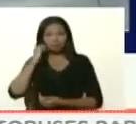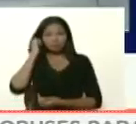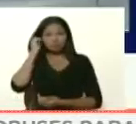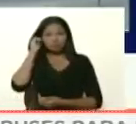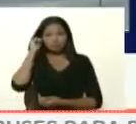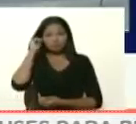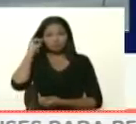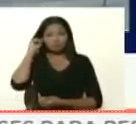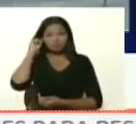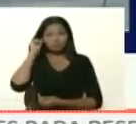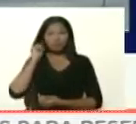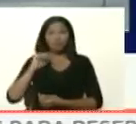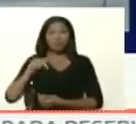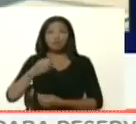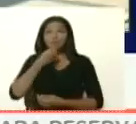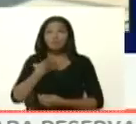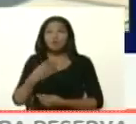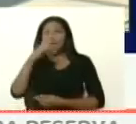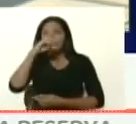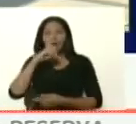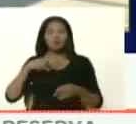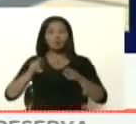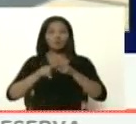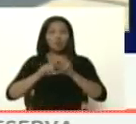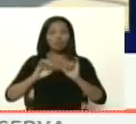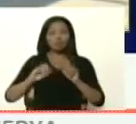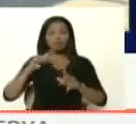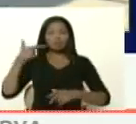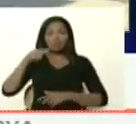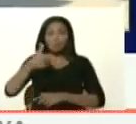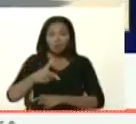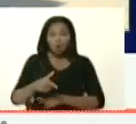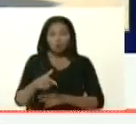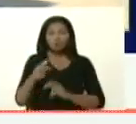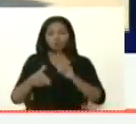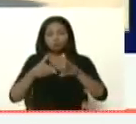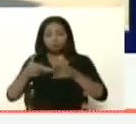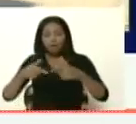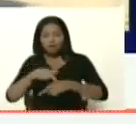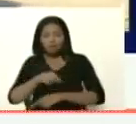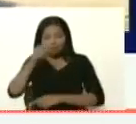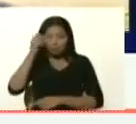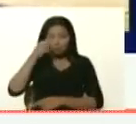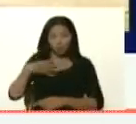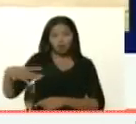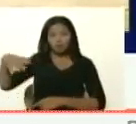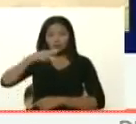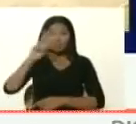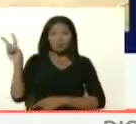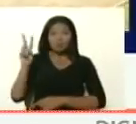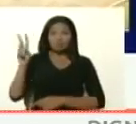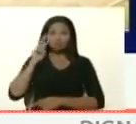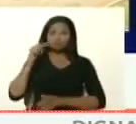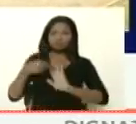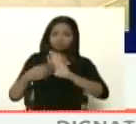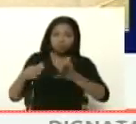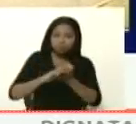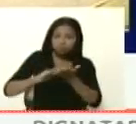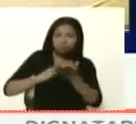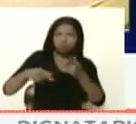un buen año, va a ser un gran año para el transporte terrestre del pueblo de Venezuela, para seguir su